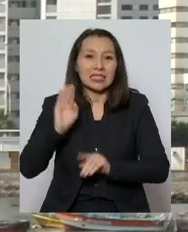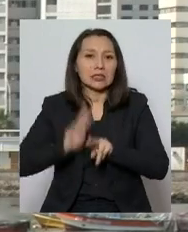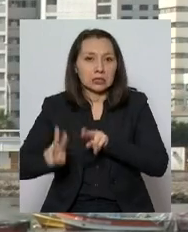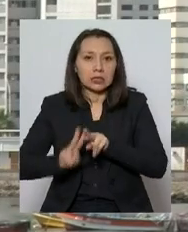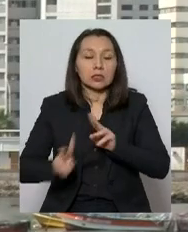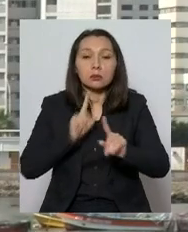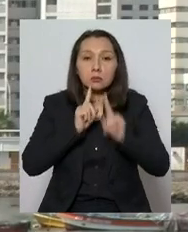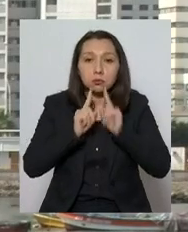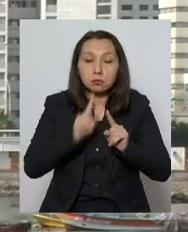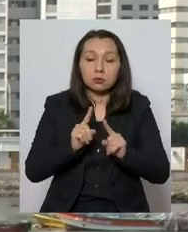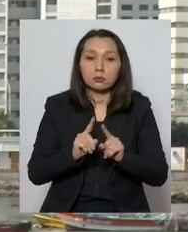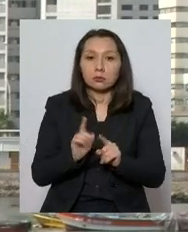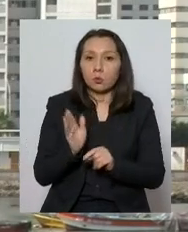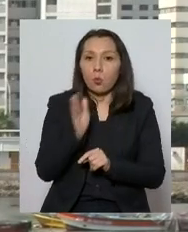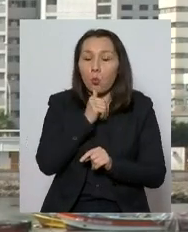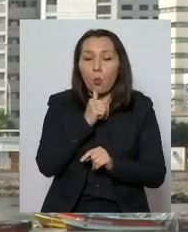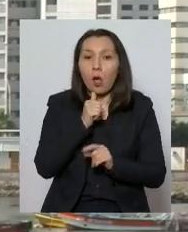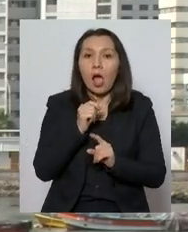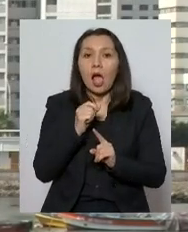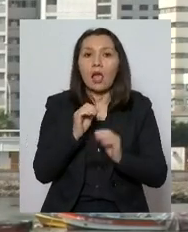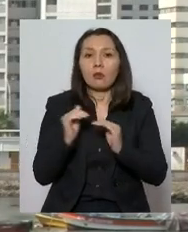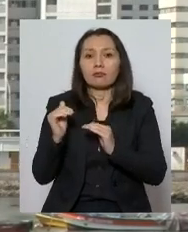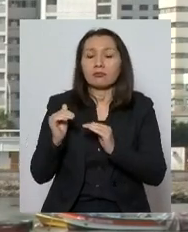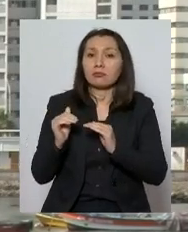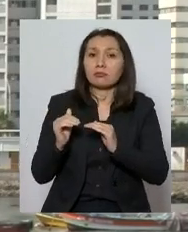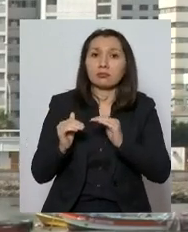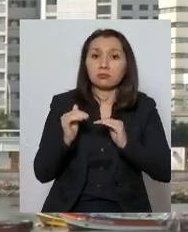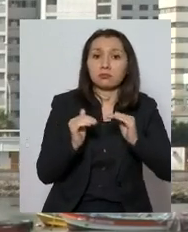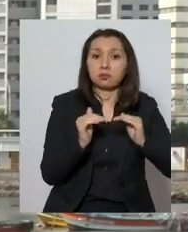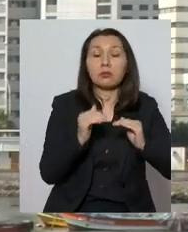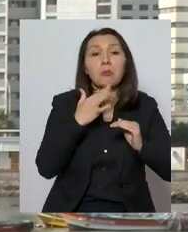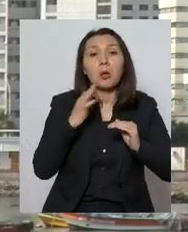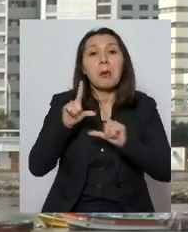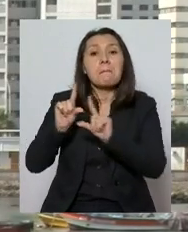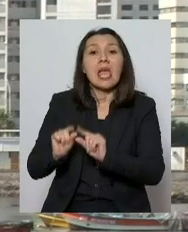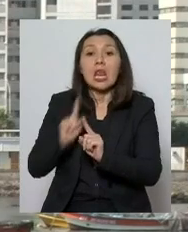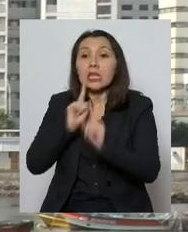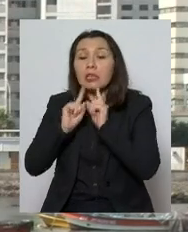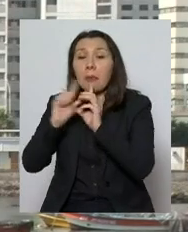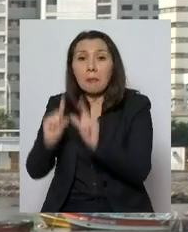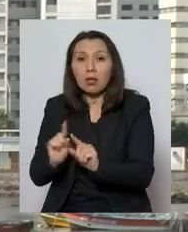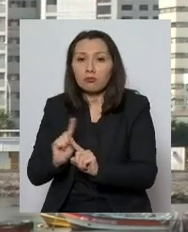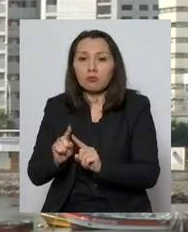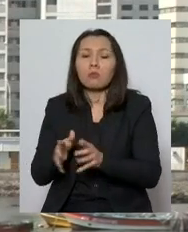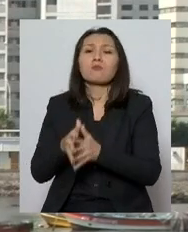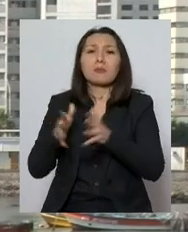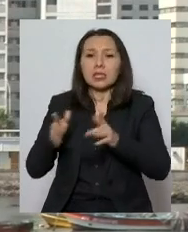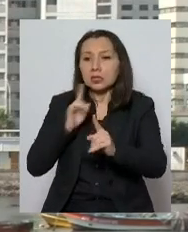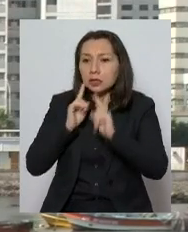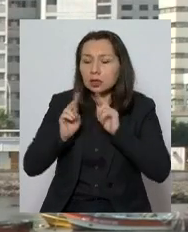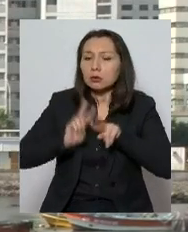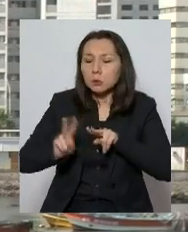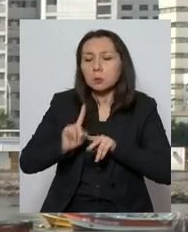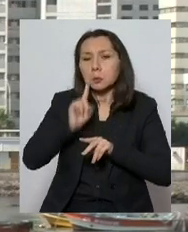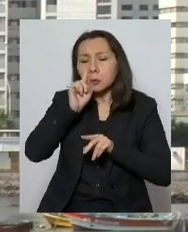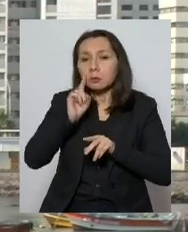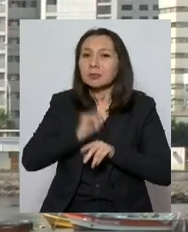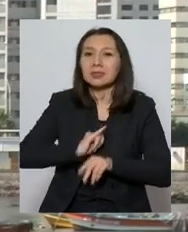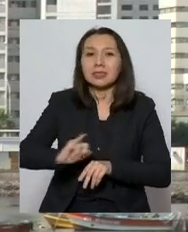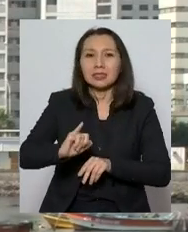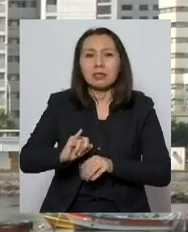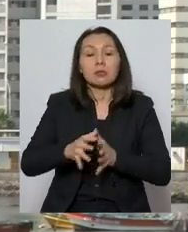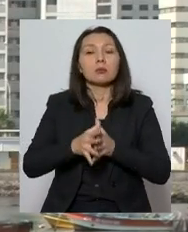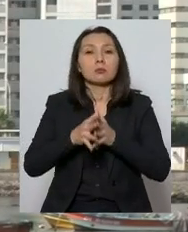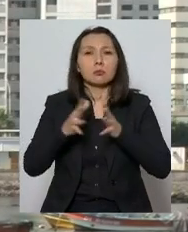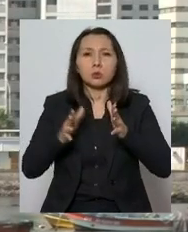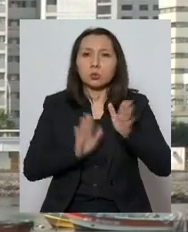exámenes. O sea, no tenemos una estabilización de los casos porque se hagan menos exámenes, pero como siempre hay que tener